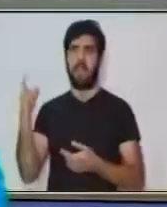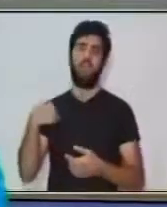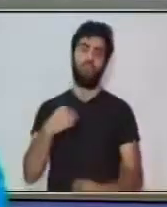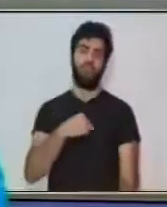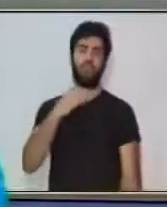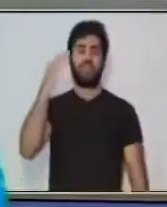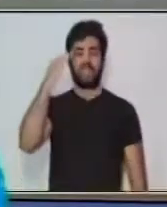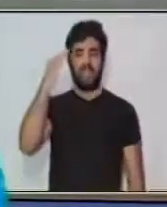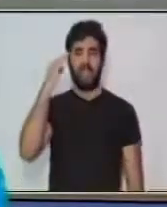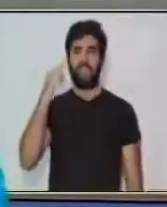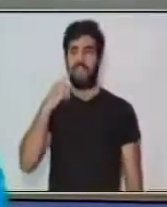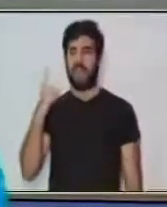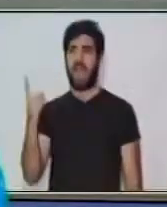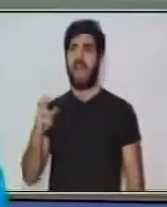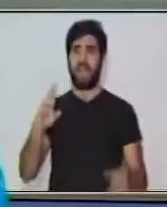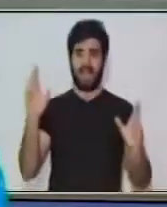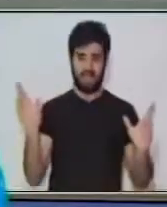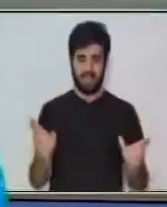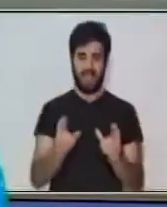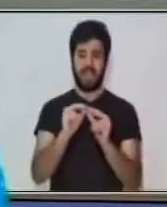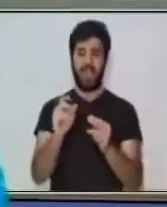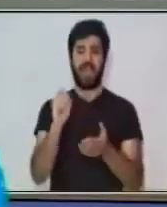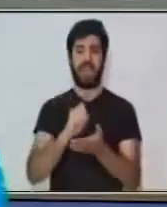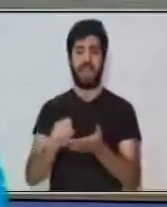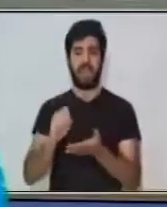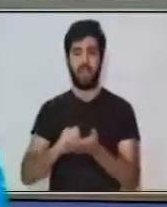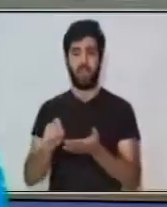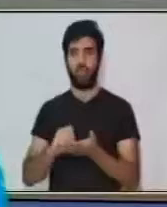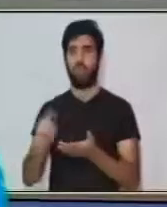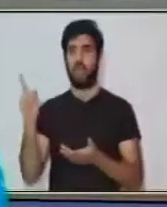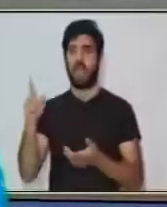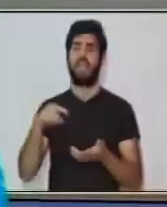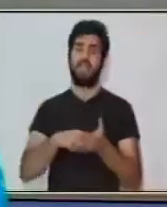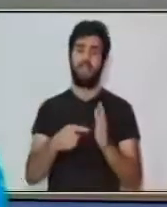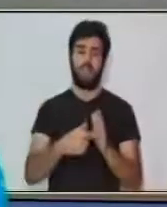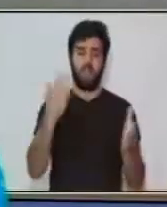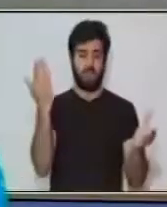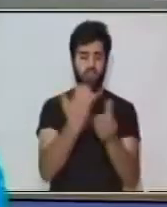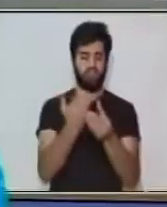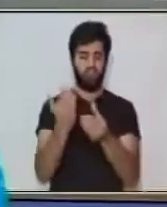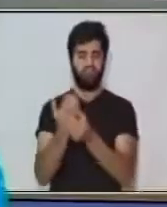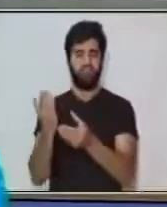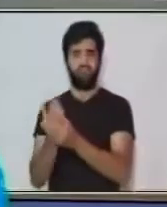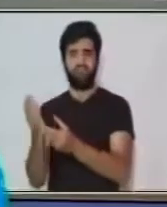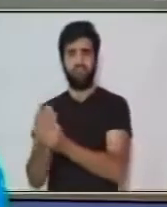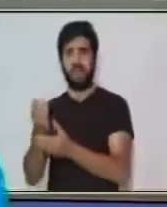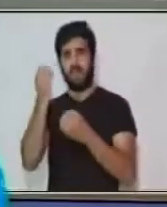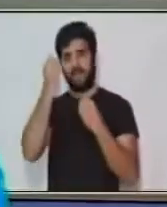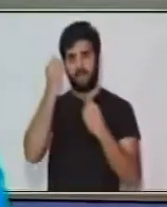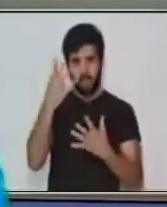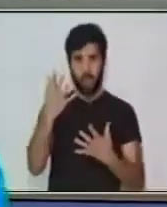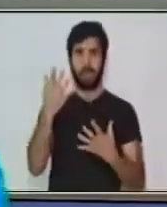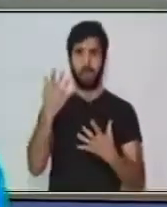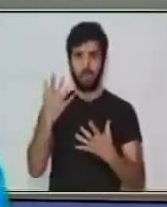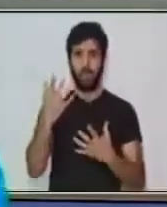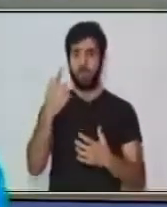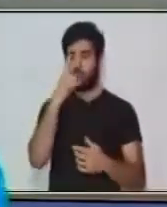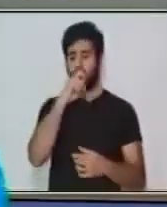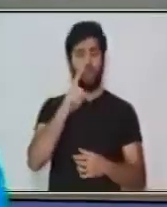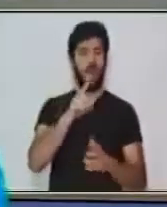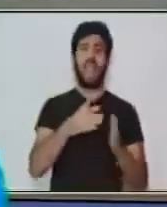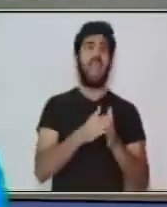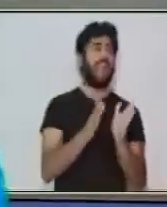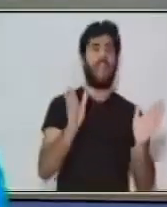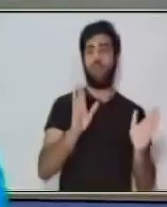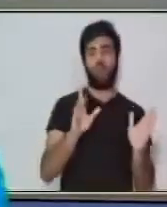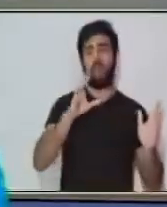terciarias, porque los resúmenes, como lo explica su palabra, son compendios de información que no está de una forma general, sino